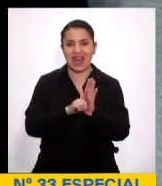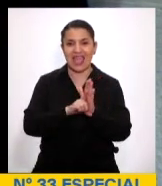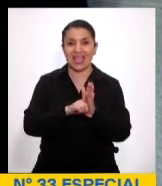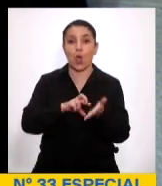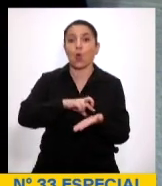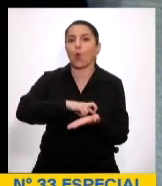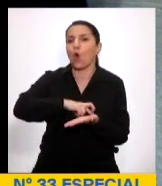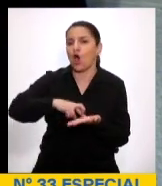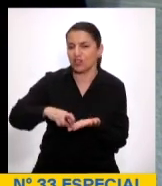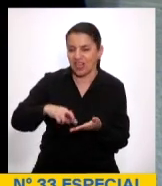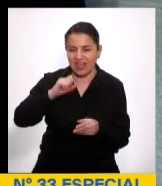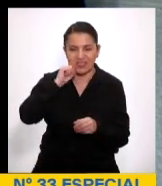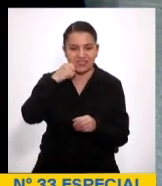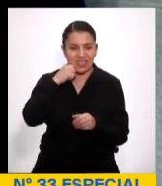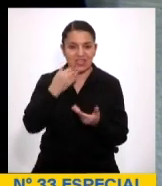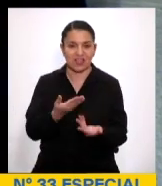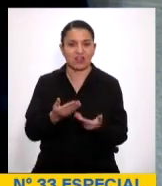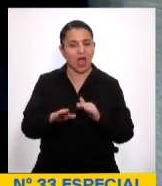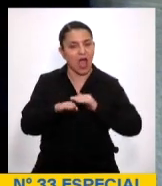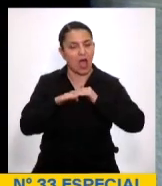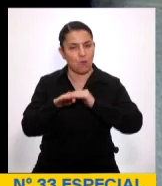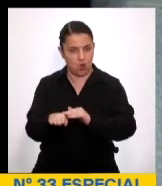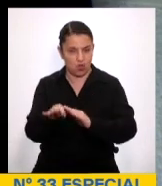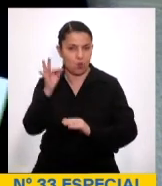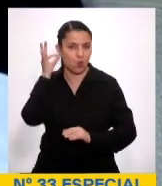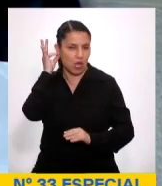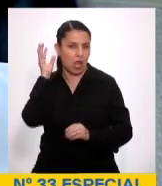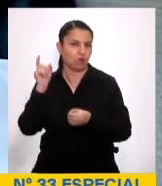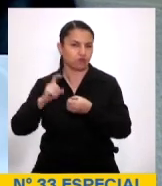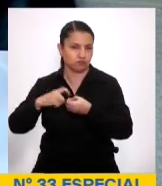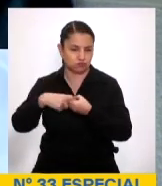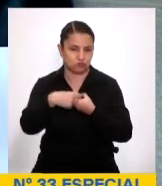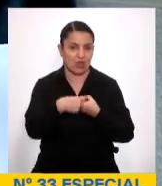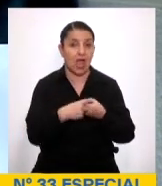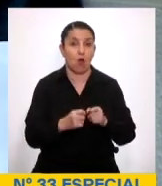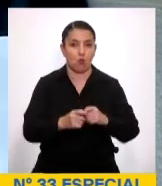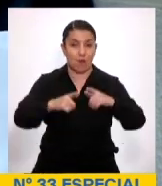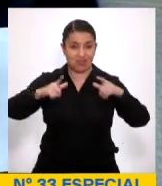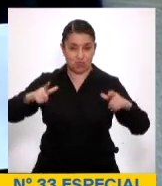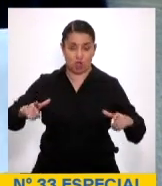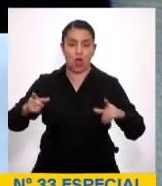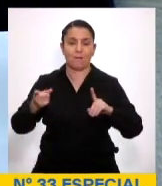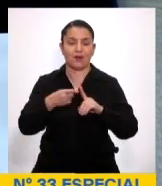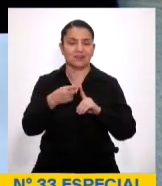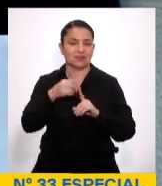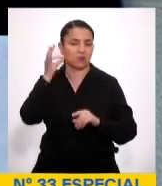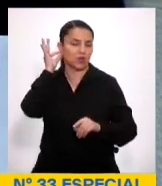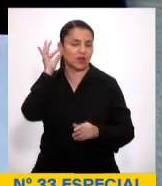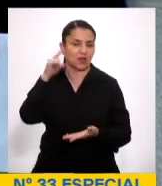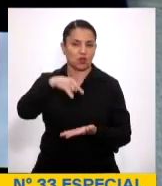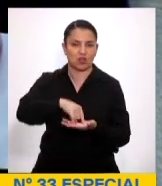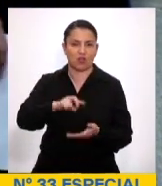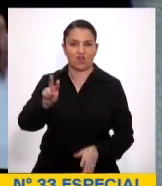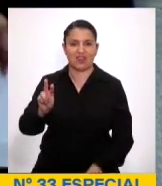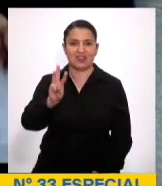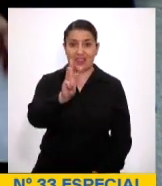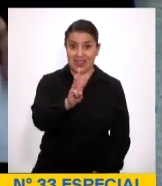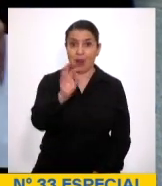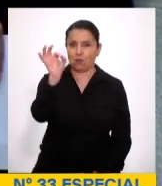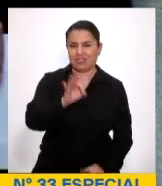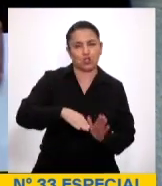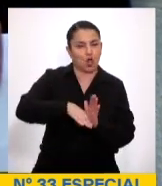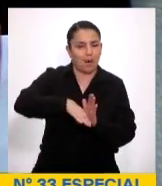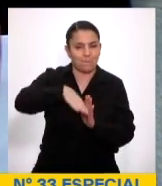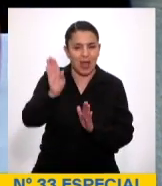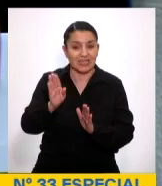mecanismo de acción afirmativa en favor de las mujeres que aumentó la presencia de mujeres en el congreso en un 23 y donde